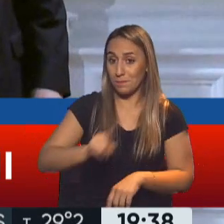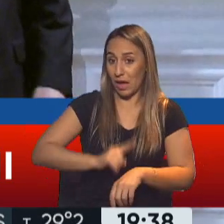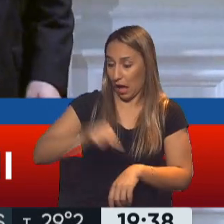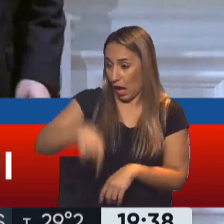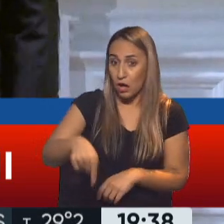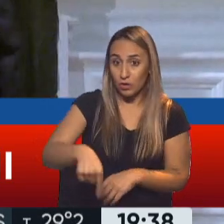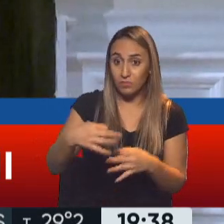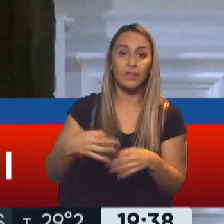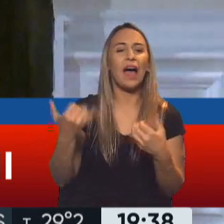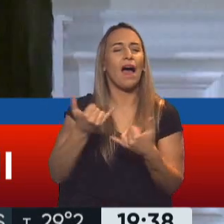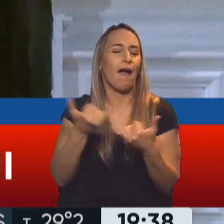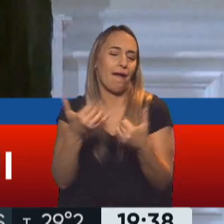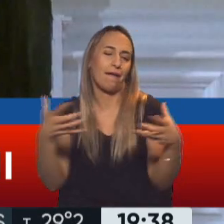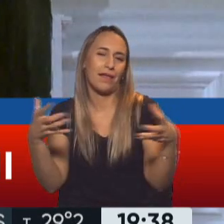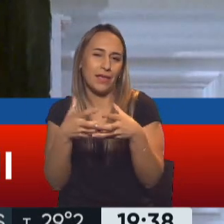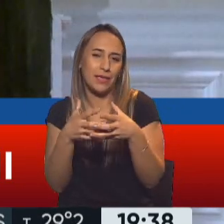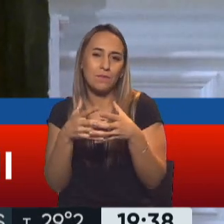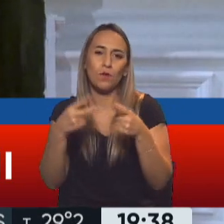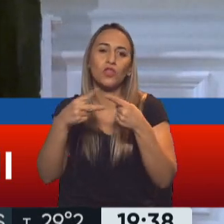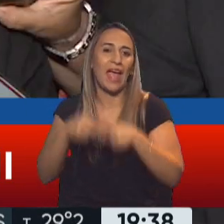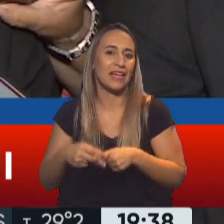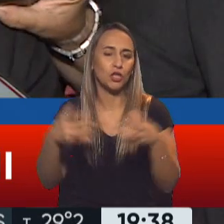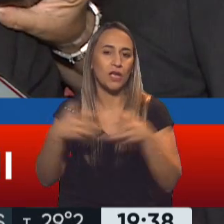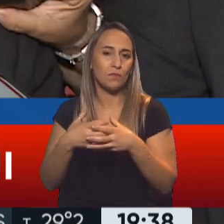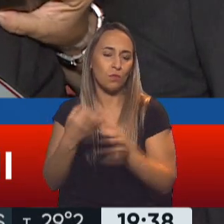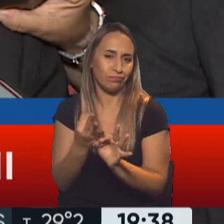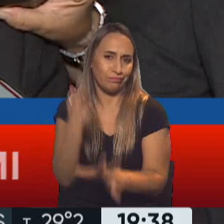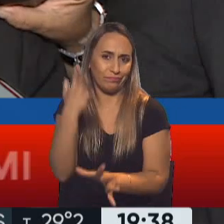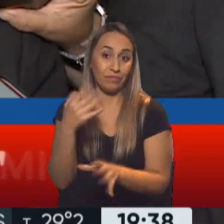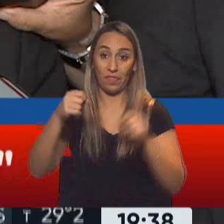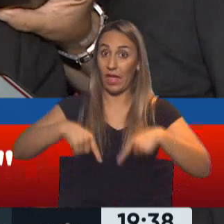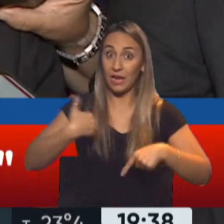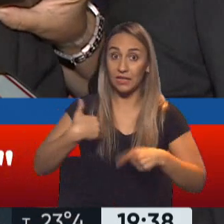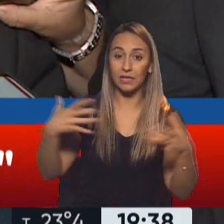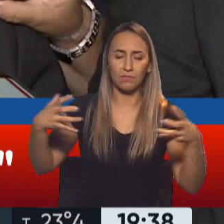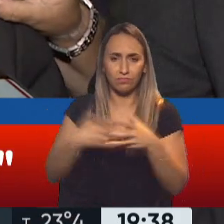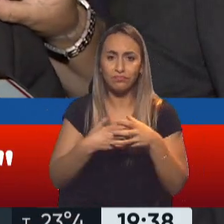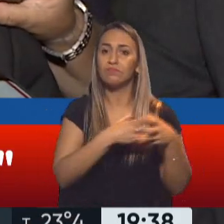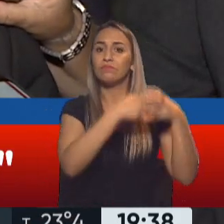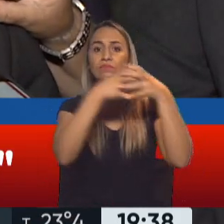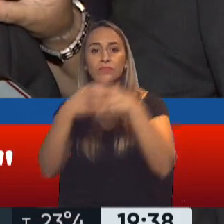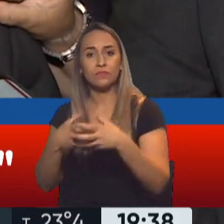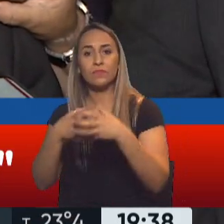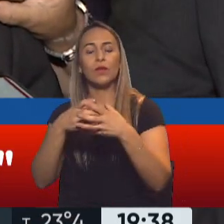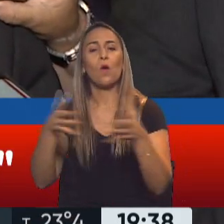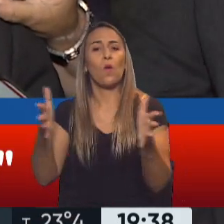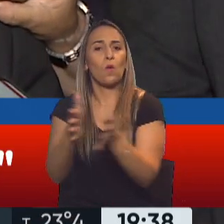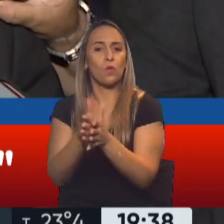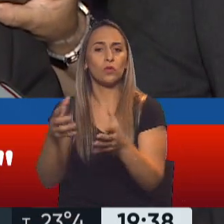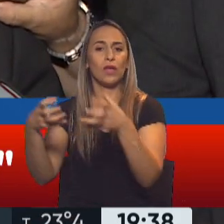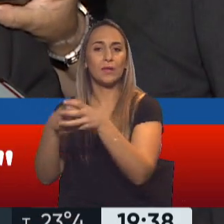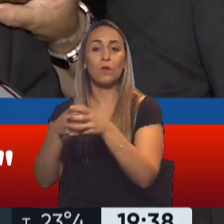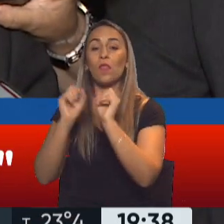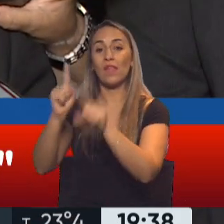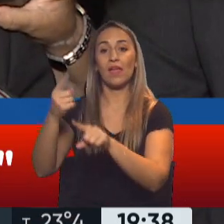hay equipos técnicos de Argentina con los equipos técnicos del Fondo Monetario Internacional